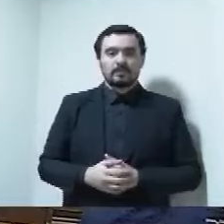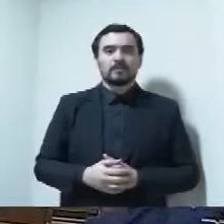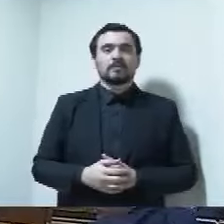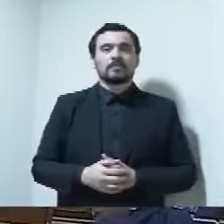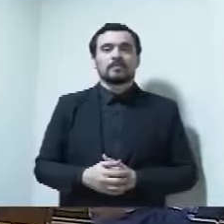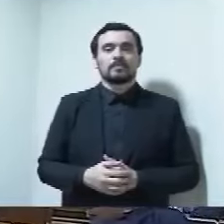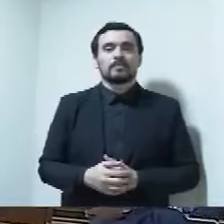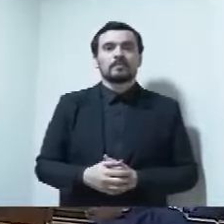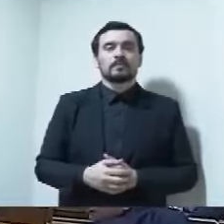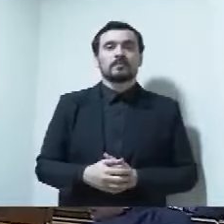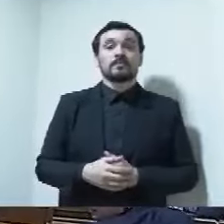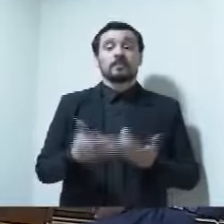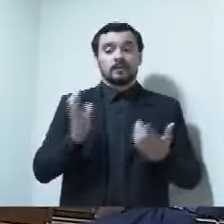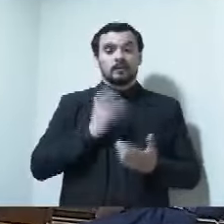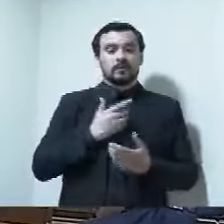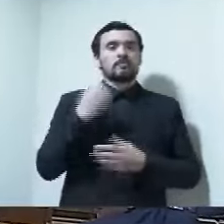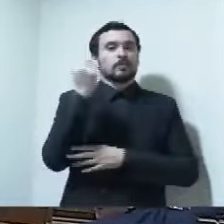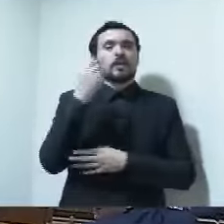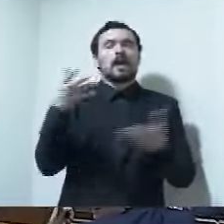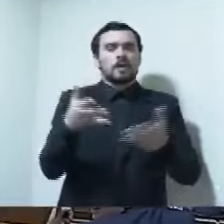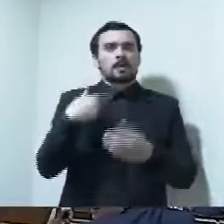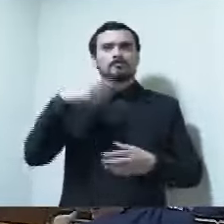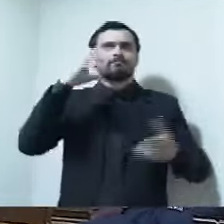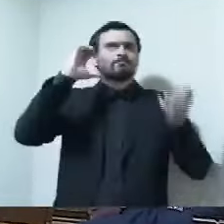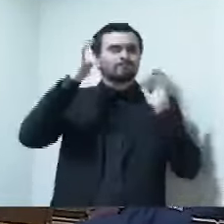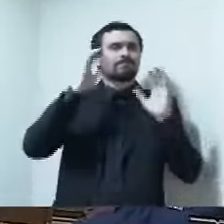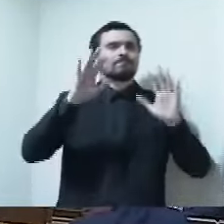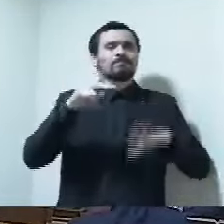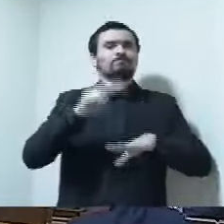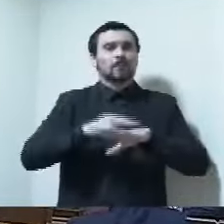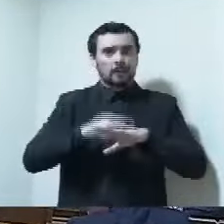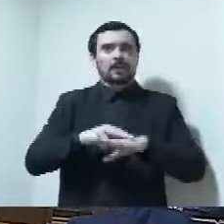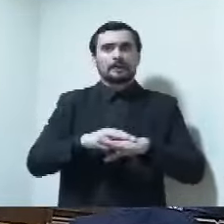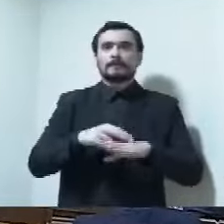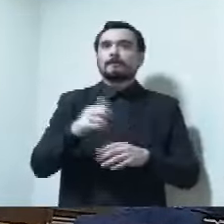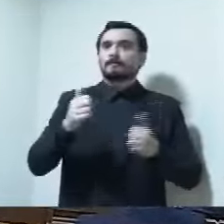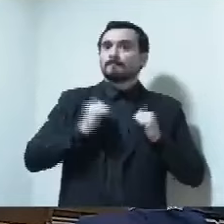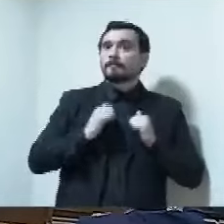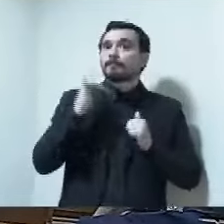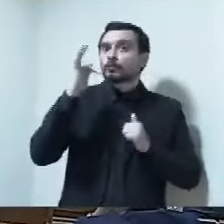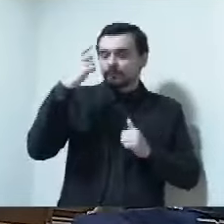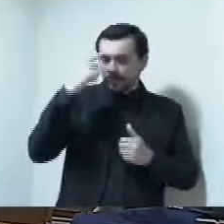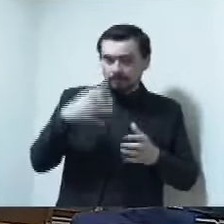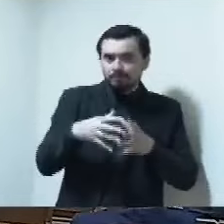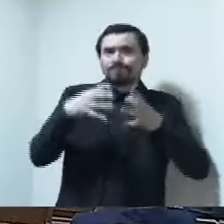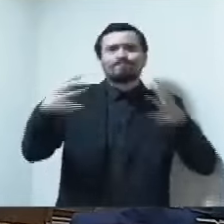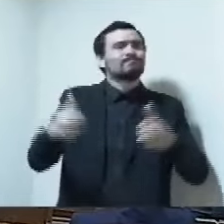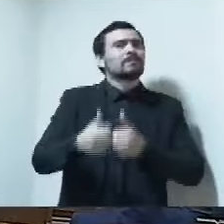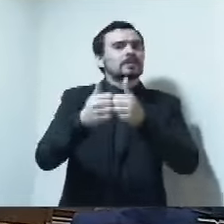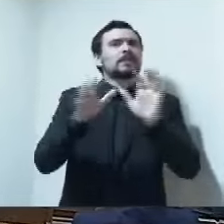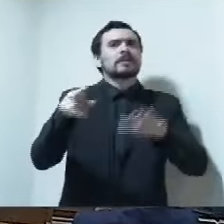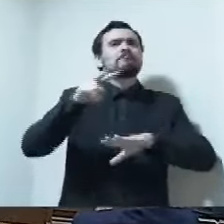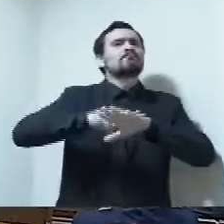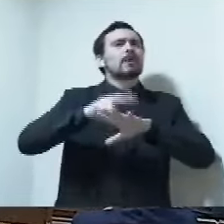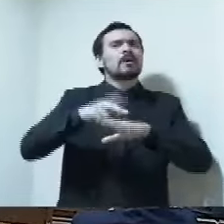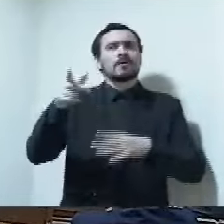Tenemos que comenzar a pensar en grande, porque Paraguay está destinado a grandes cosas. Y hablando de que Paraguay está destinado a